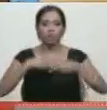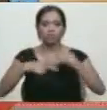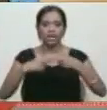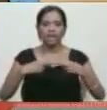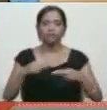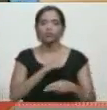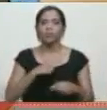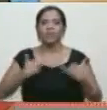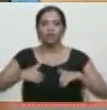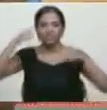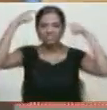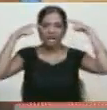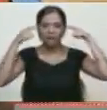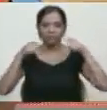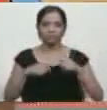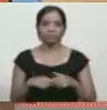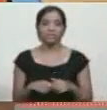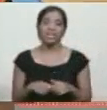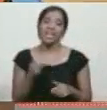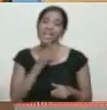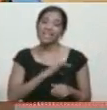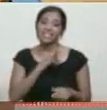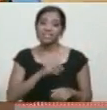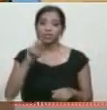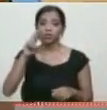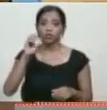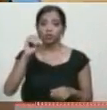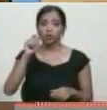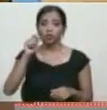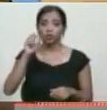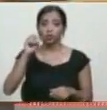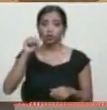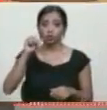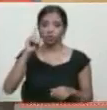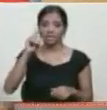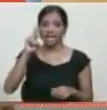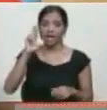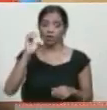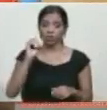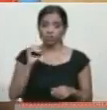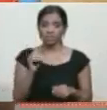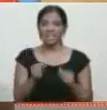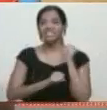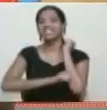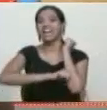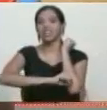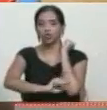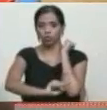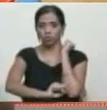Chávez. El señor Rotondaro, el traidor,